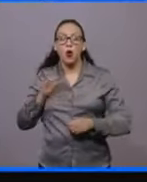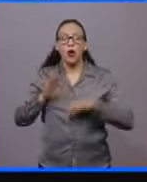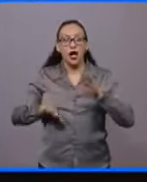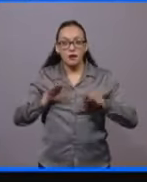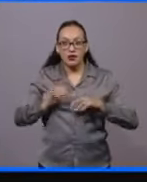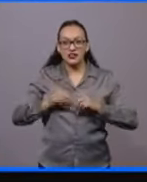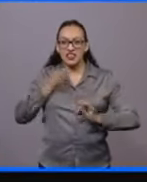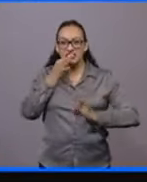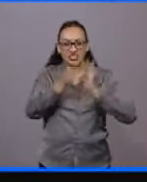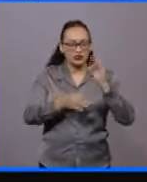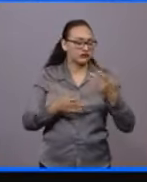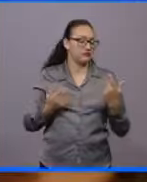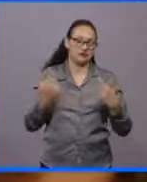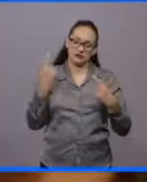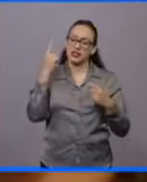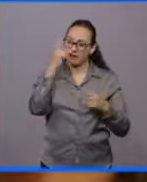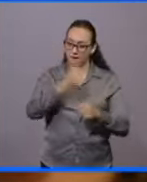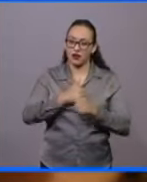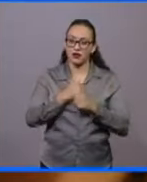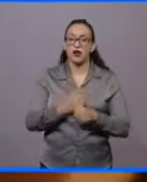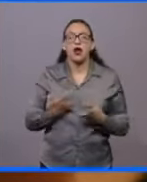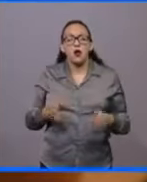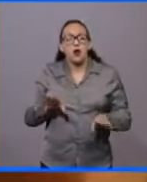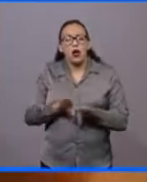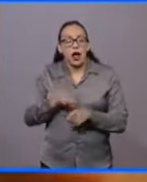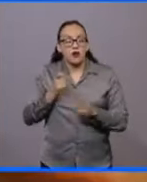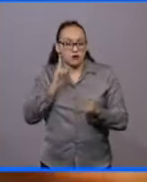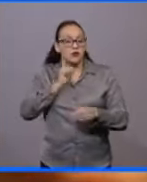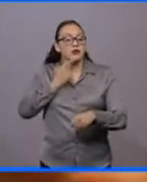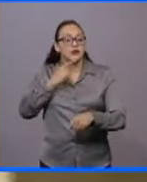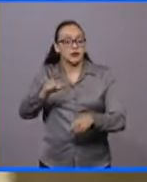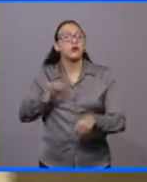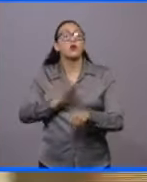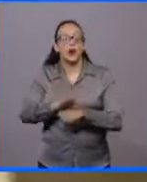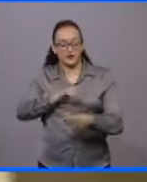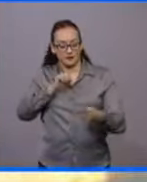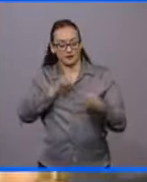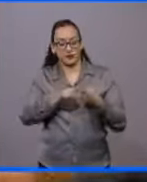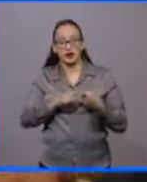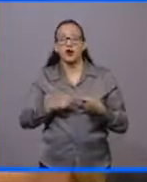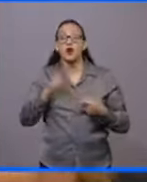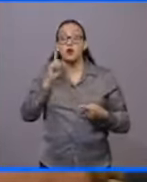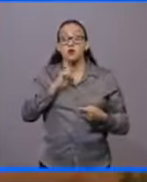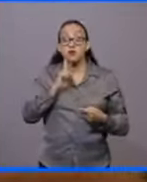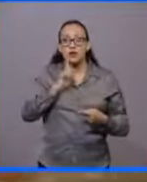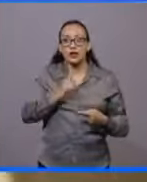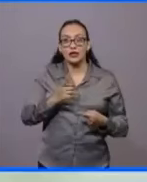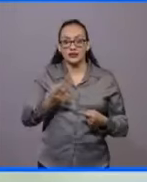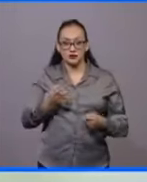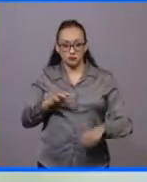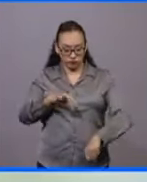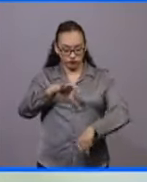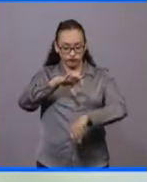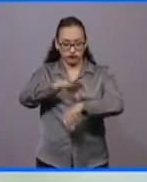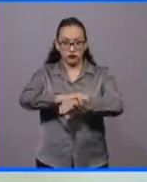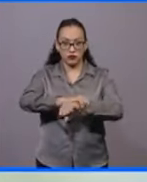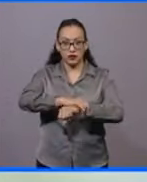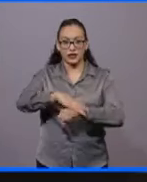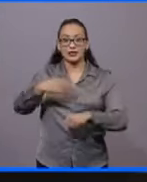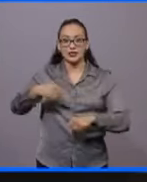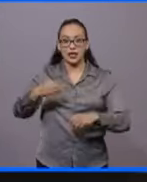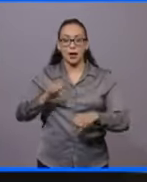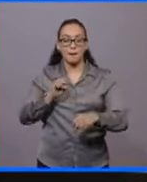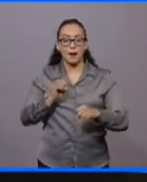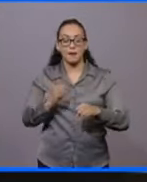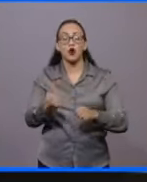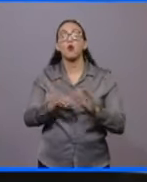se han adoptado para proteger a las mujeres que deciden denunciar son el pulso de vida, que es una pulsera con alerta electrónica, y